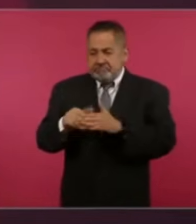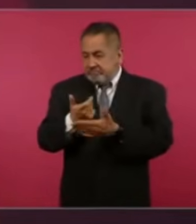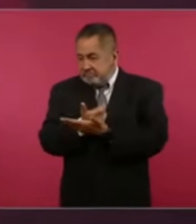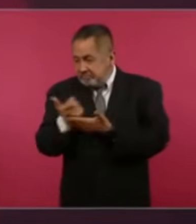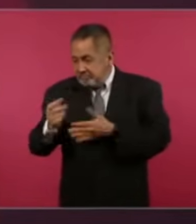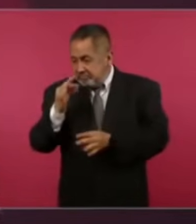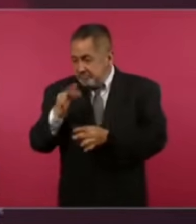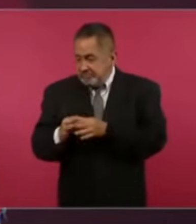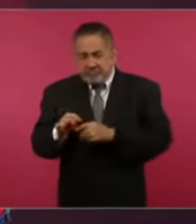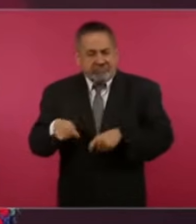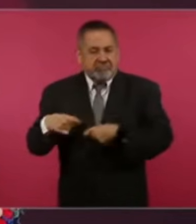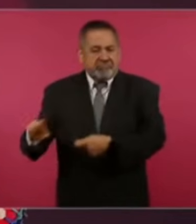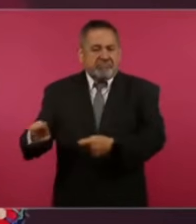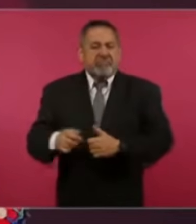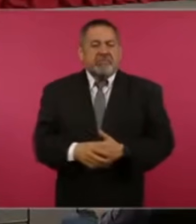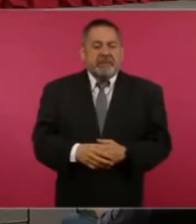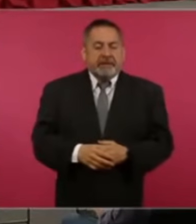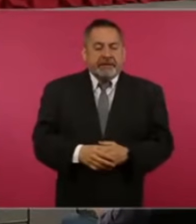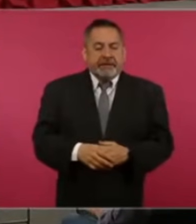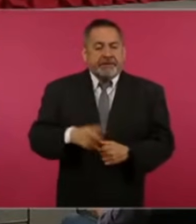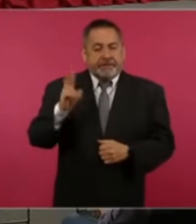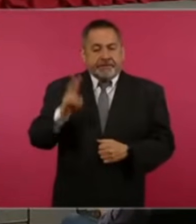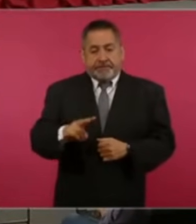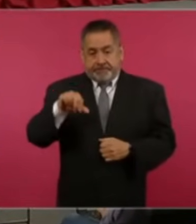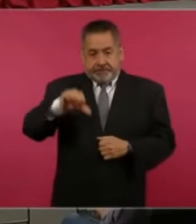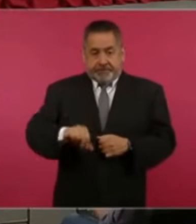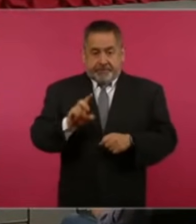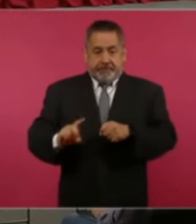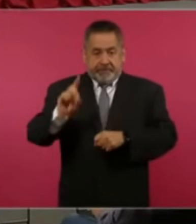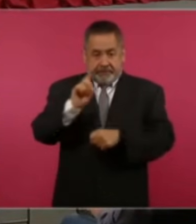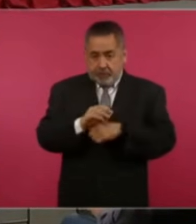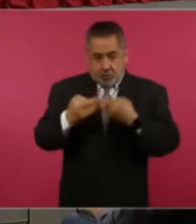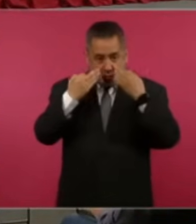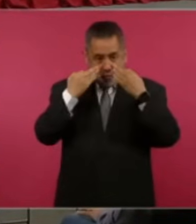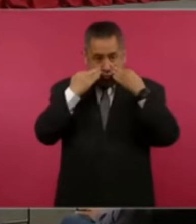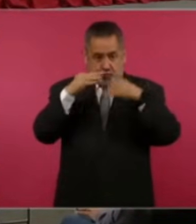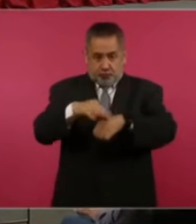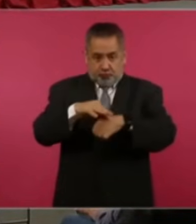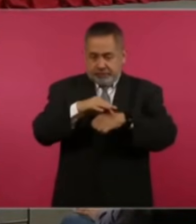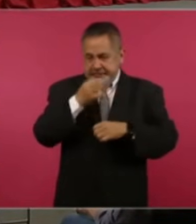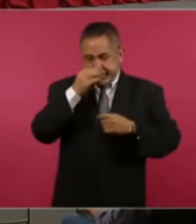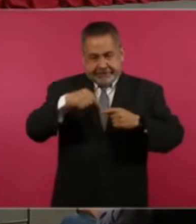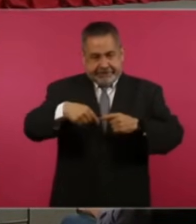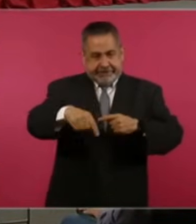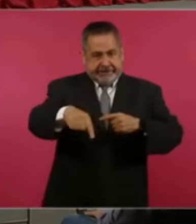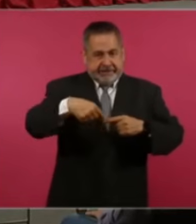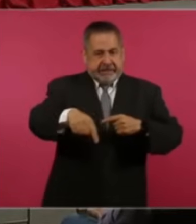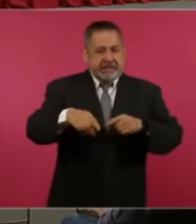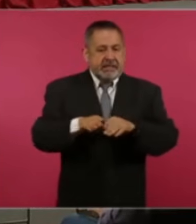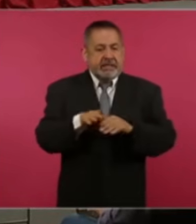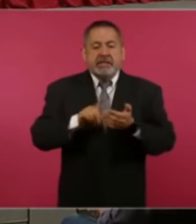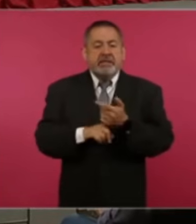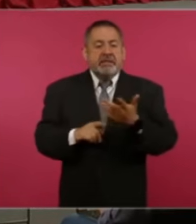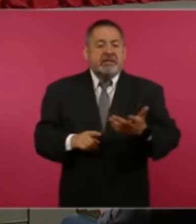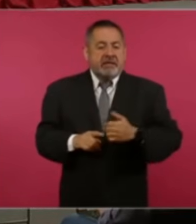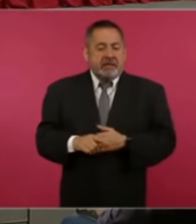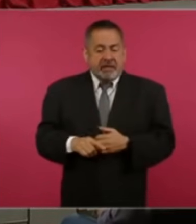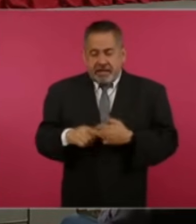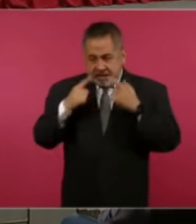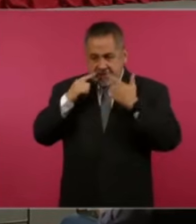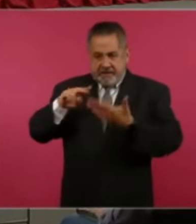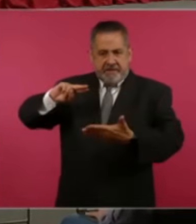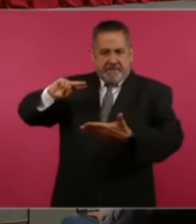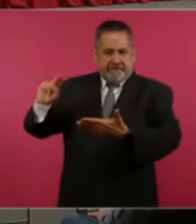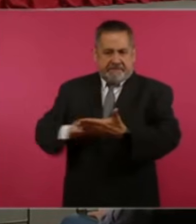promedio. Seremos testigos el día de hoy, en unos instantes, de la firma